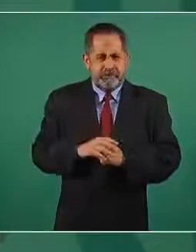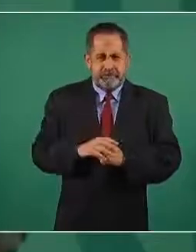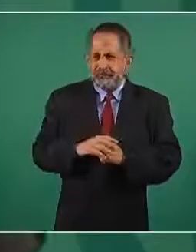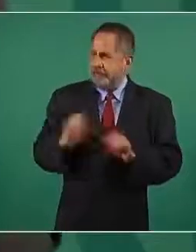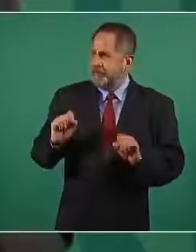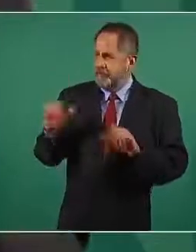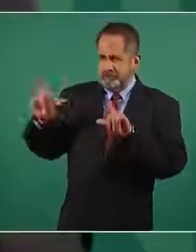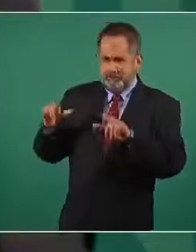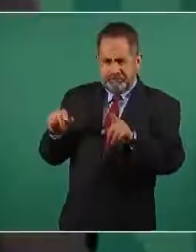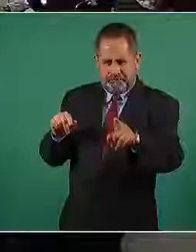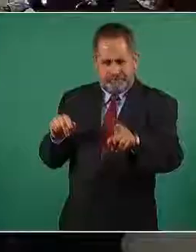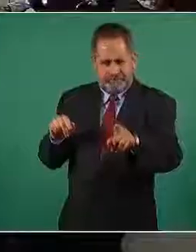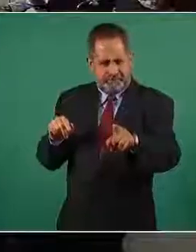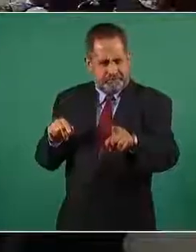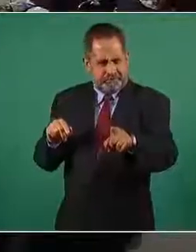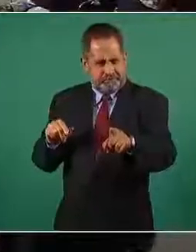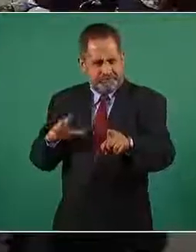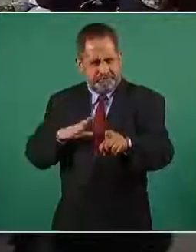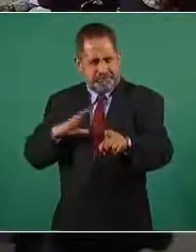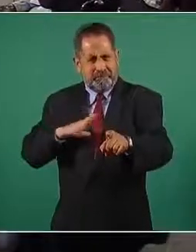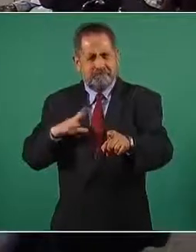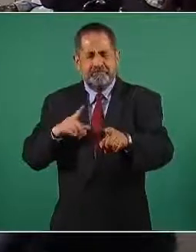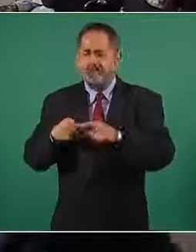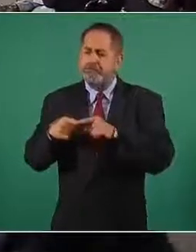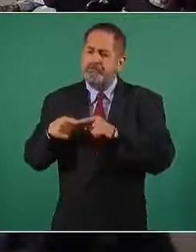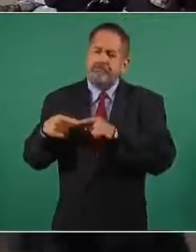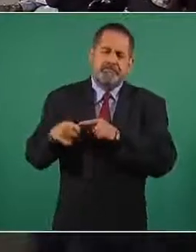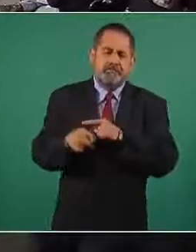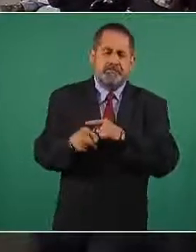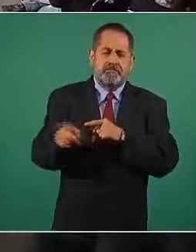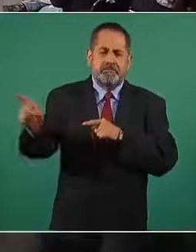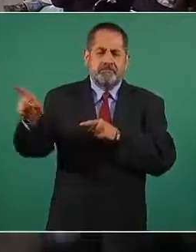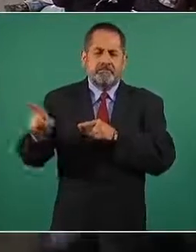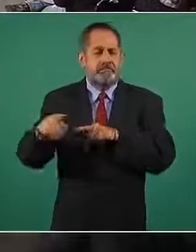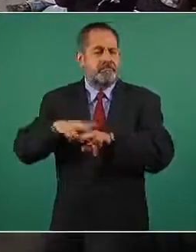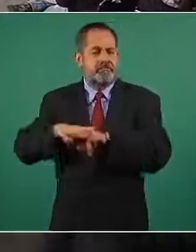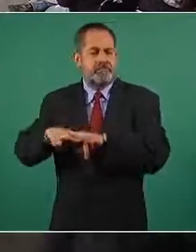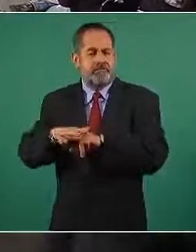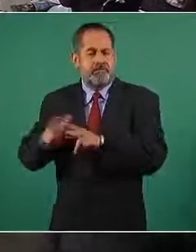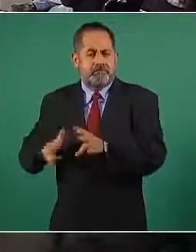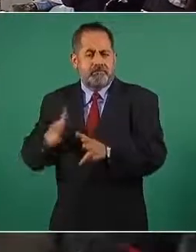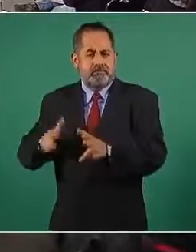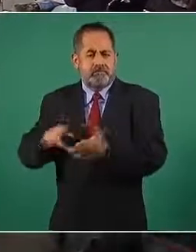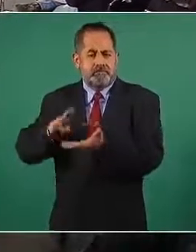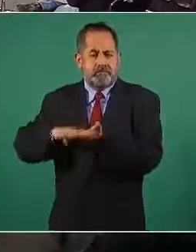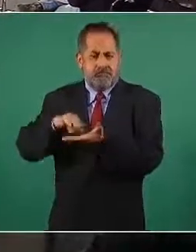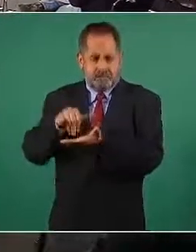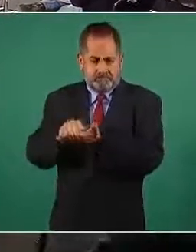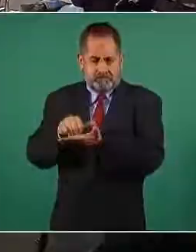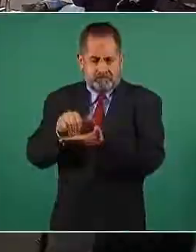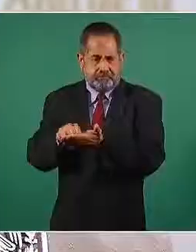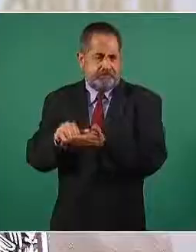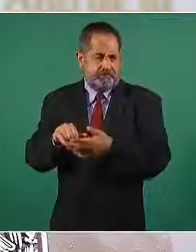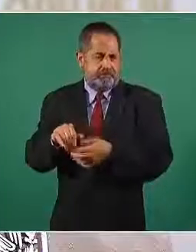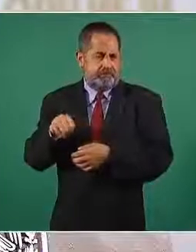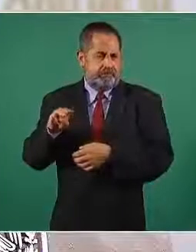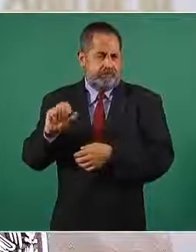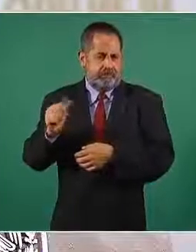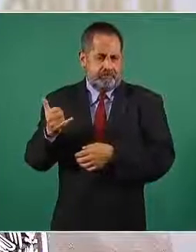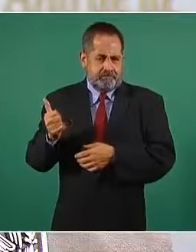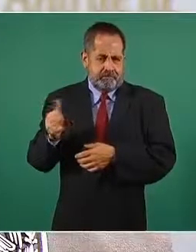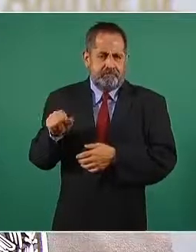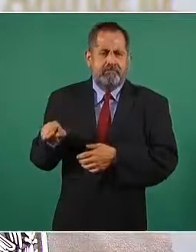ilustrarla. A ver si tenemos lo de la ruta del Tren Maya. Y luego lo que es